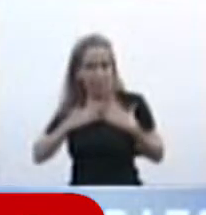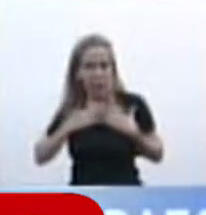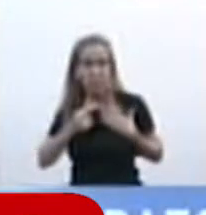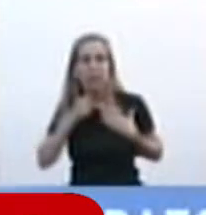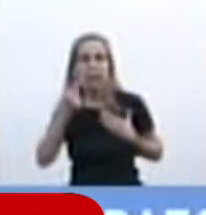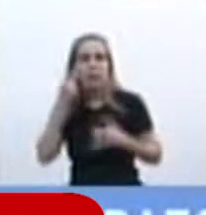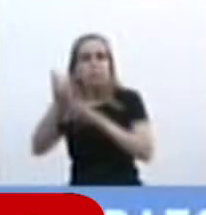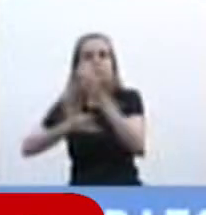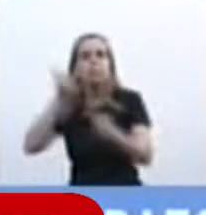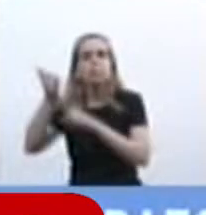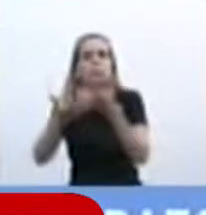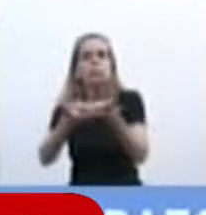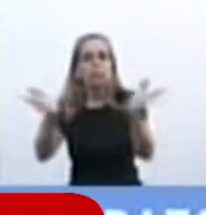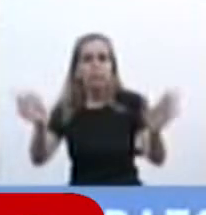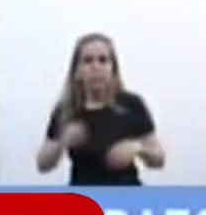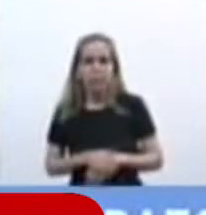ustedes.